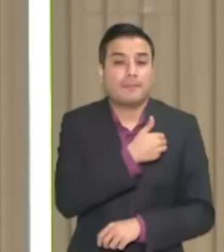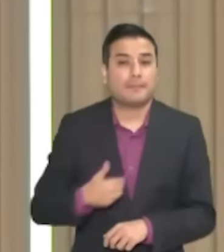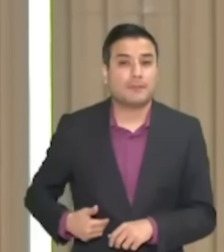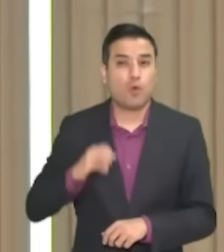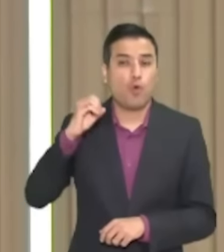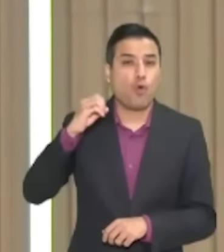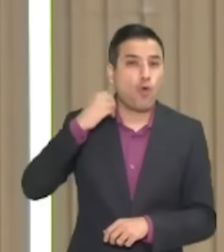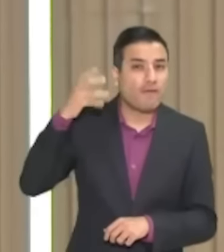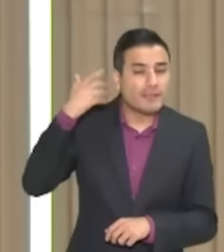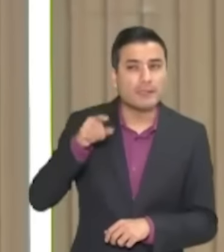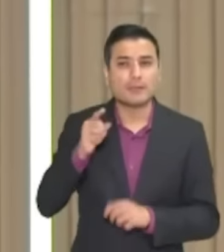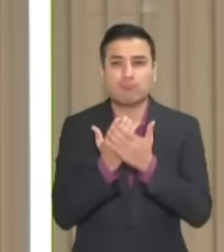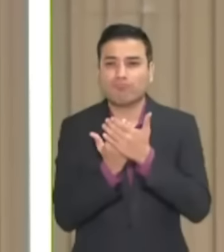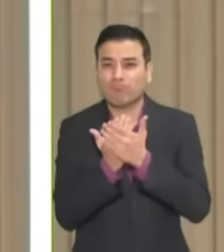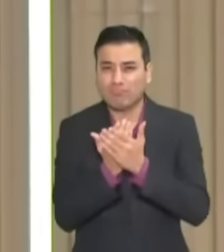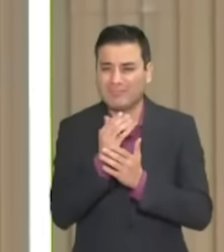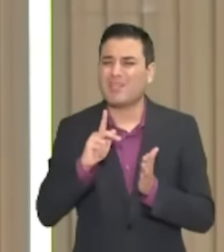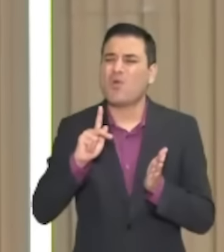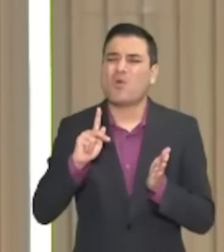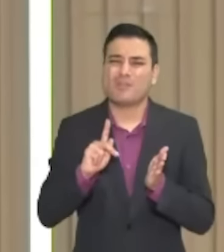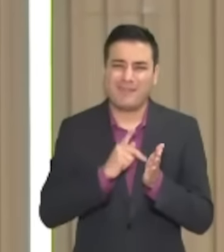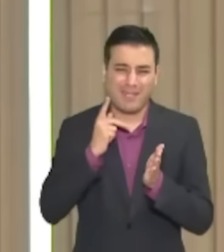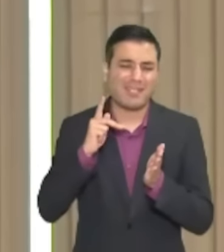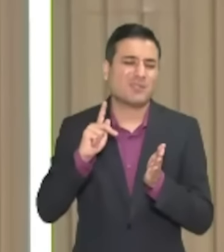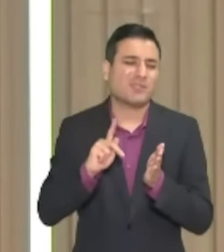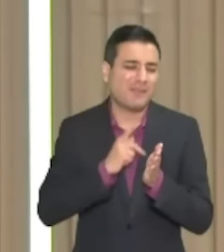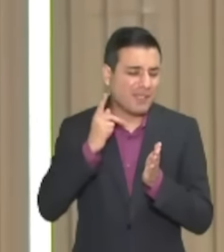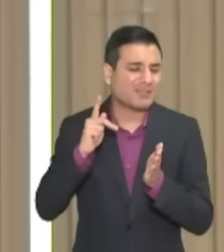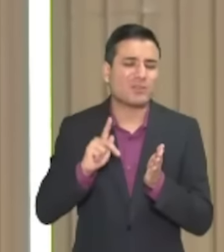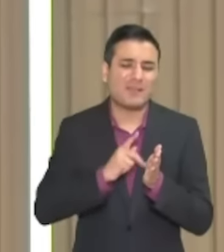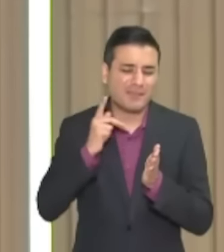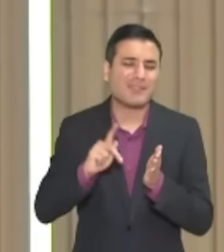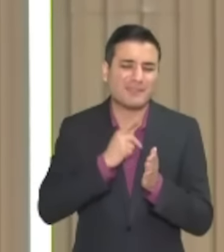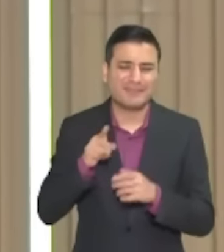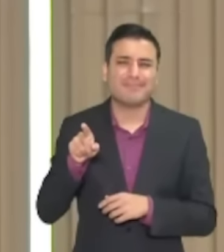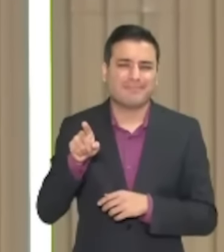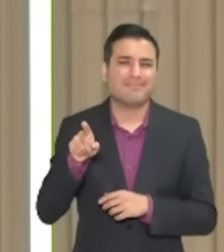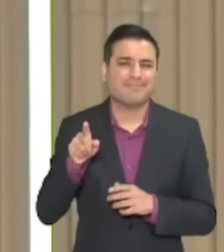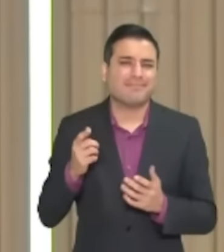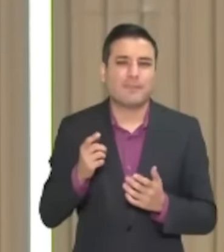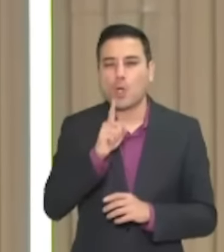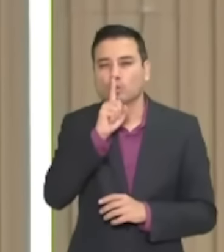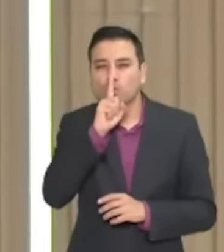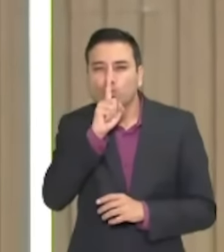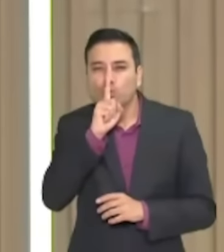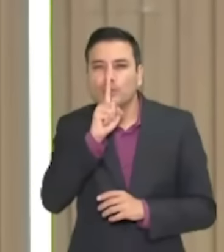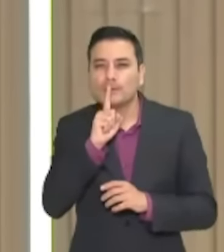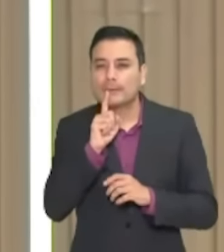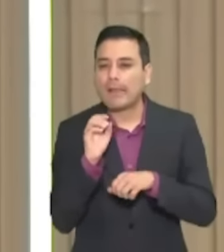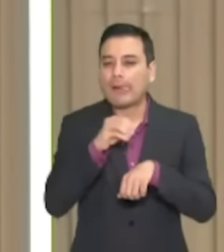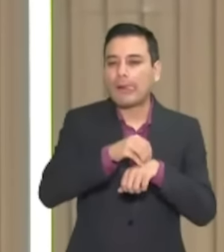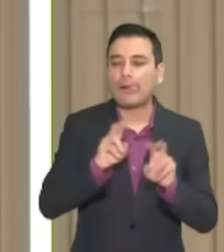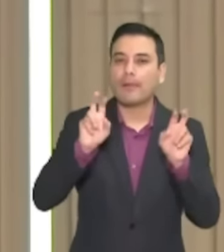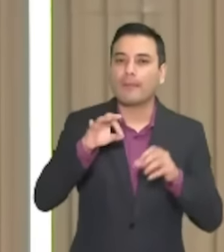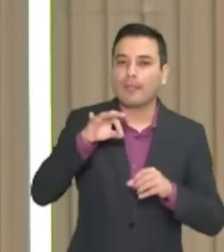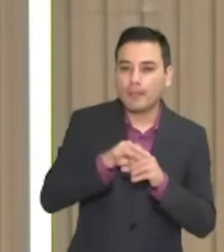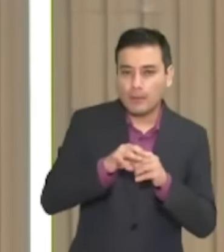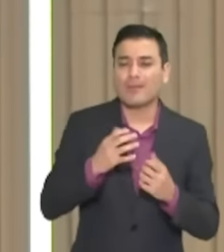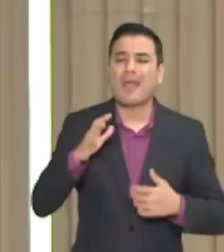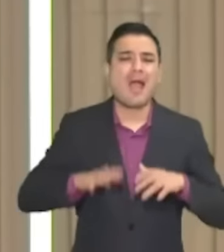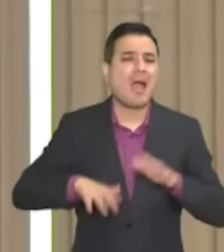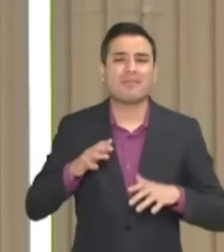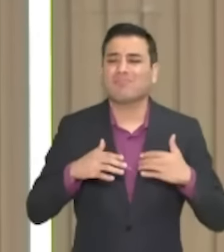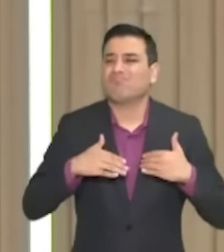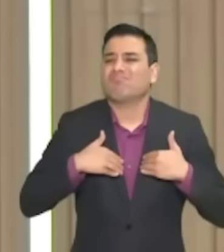presidente han sido utilizadas muchas veces como una forma velada y a veces más abierta de intervención en las elecciones y, en cierto